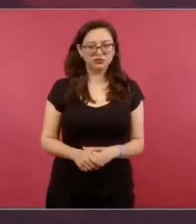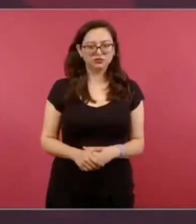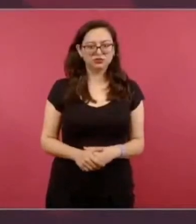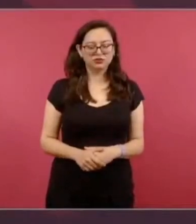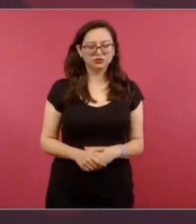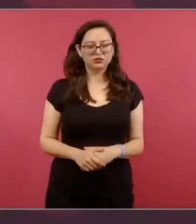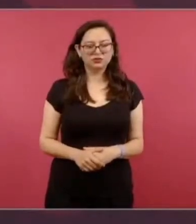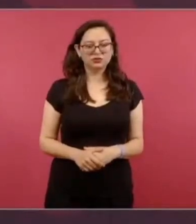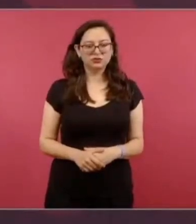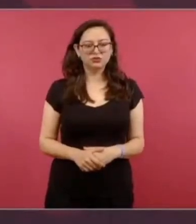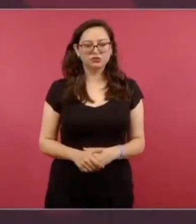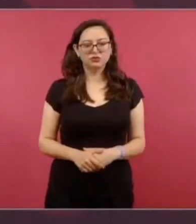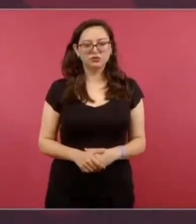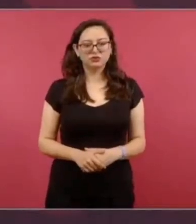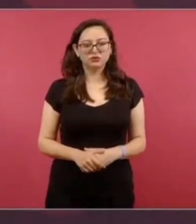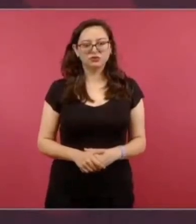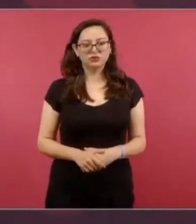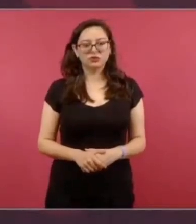para